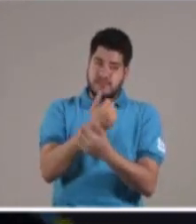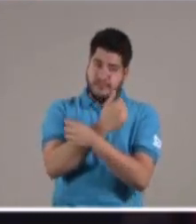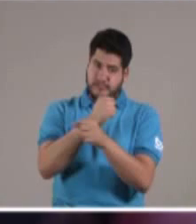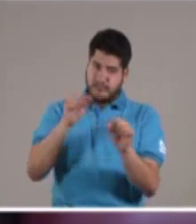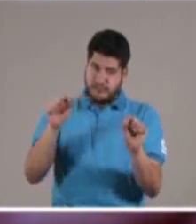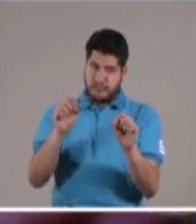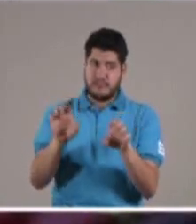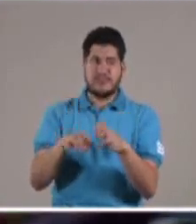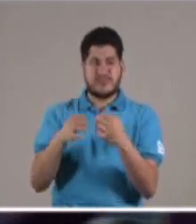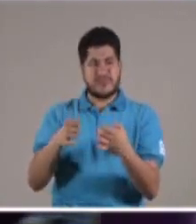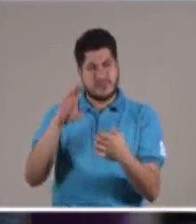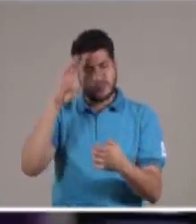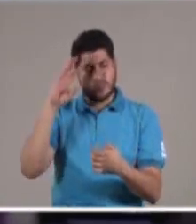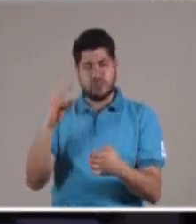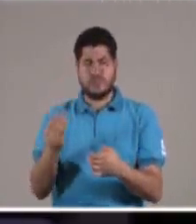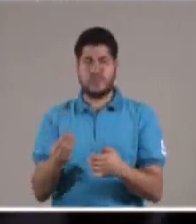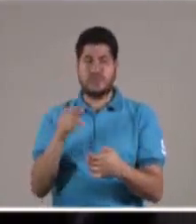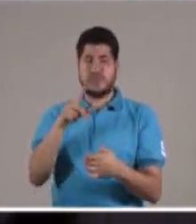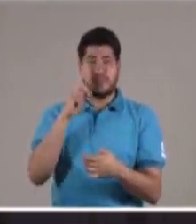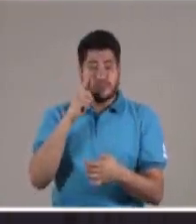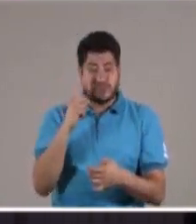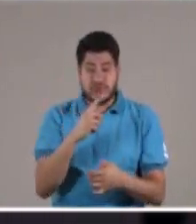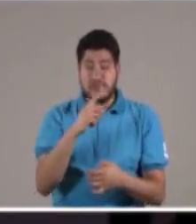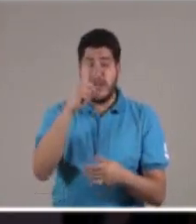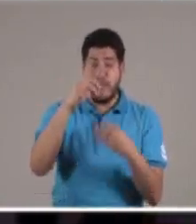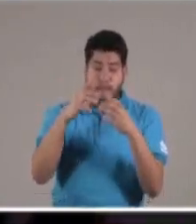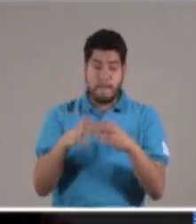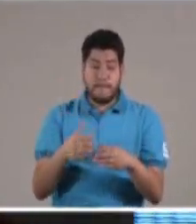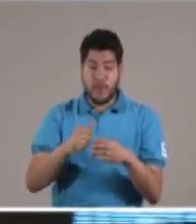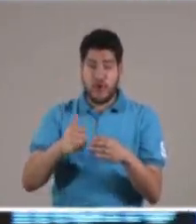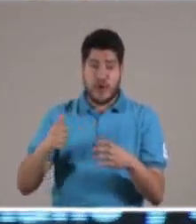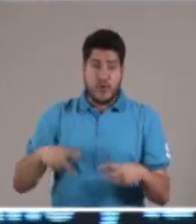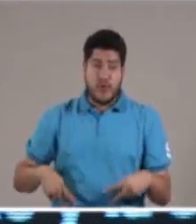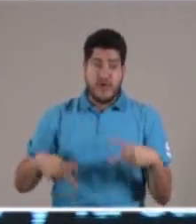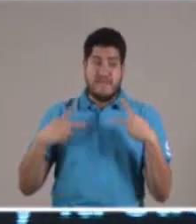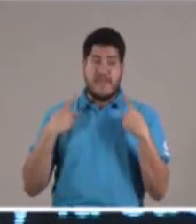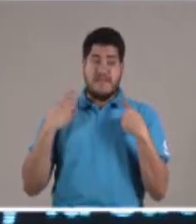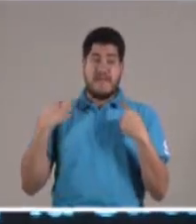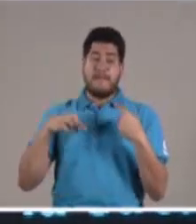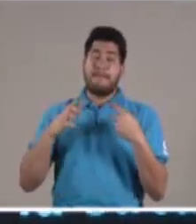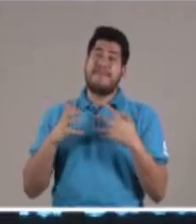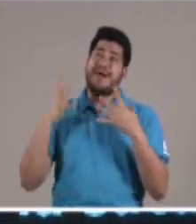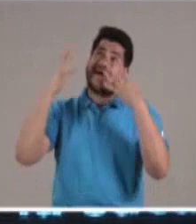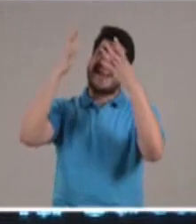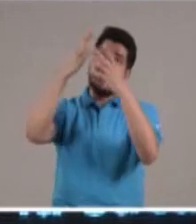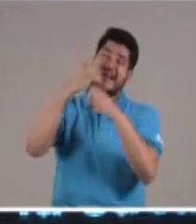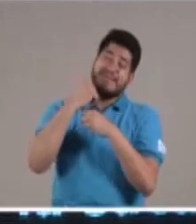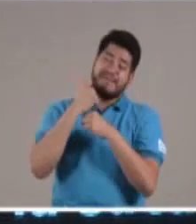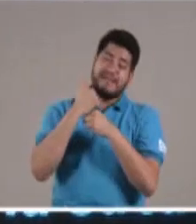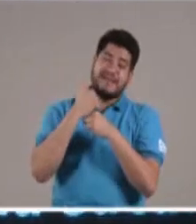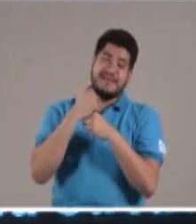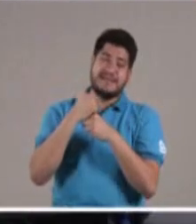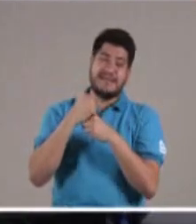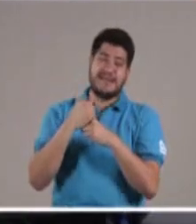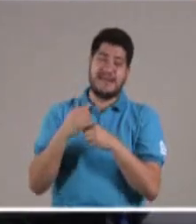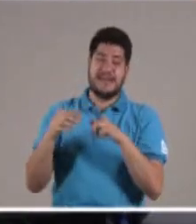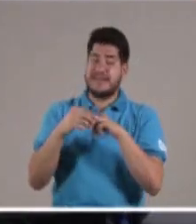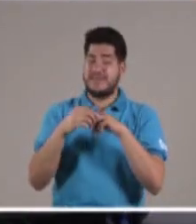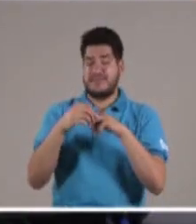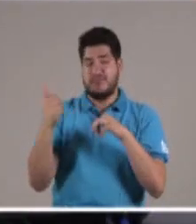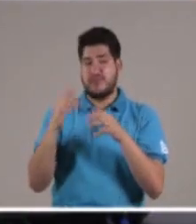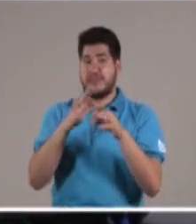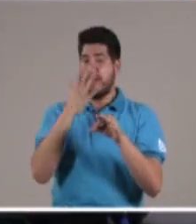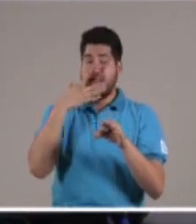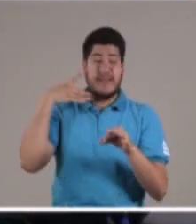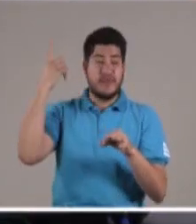por qué razón por qué le andaba buscando un pozo de agua vivas para poder llegar al galardón de ser esposa y mientras estaba